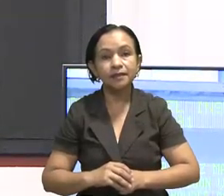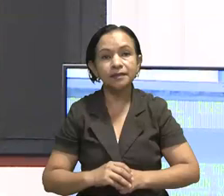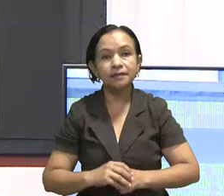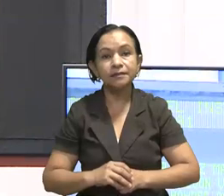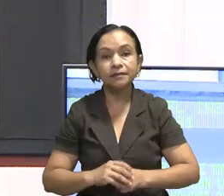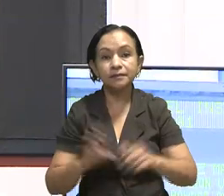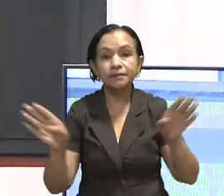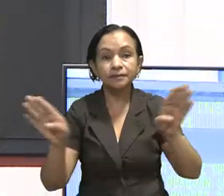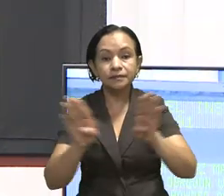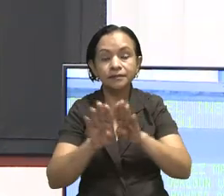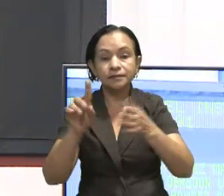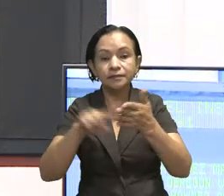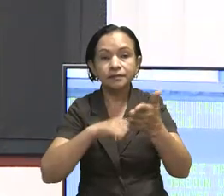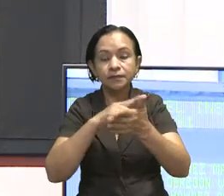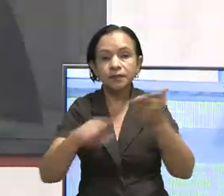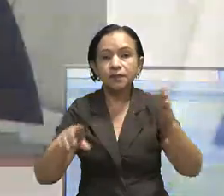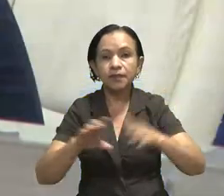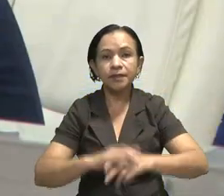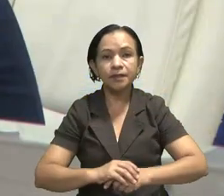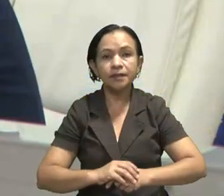Se cierra la votación.